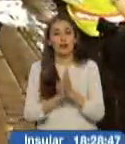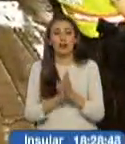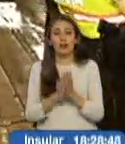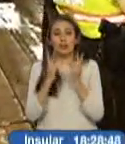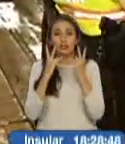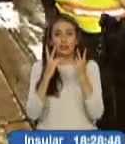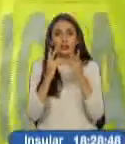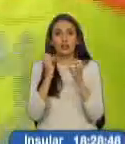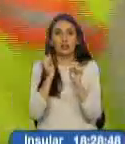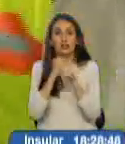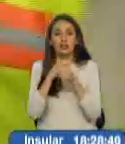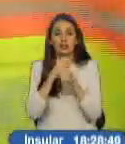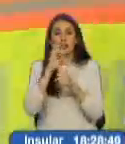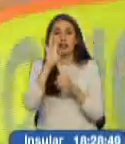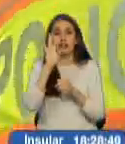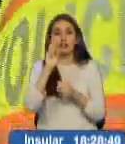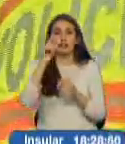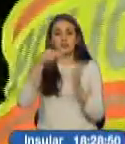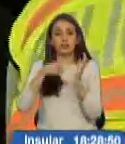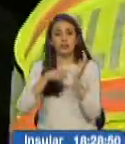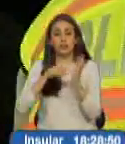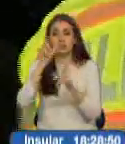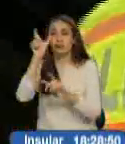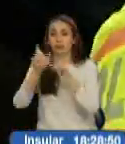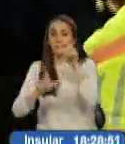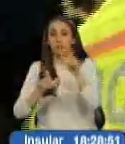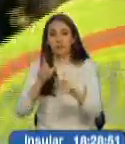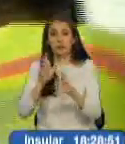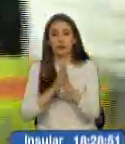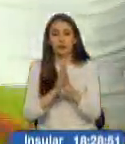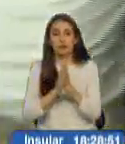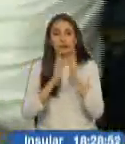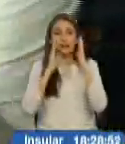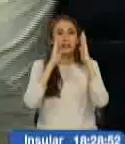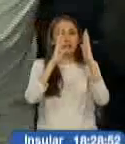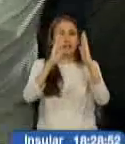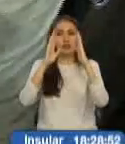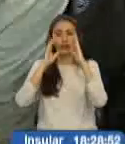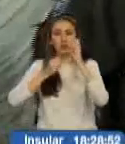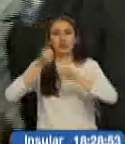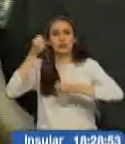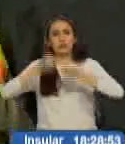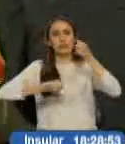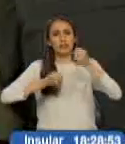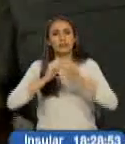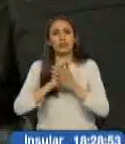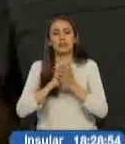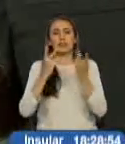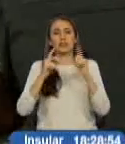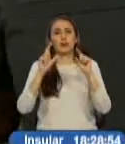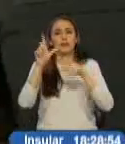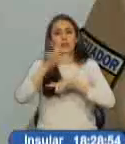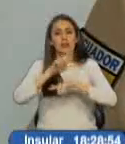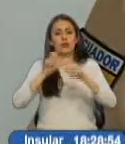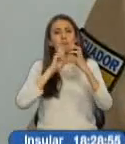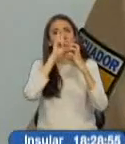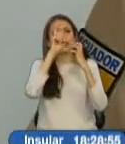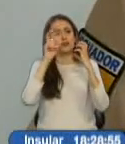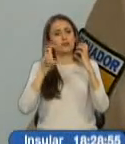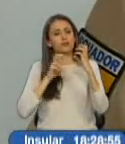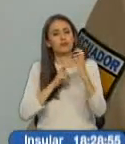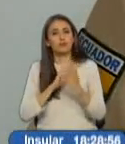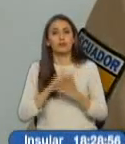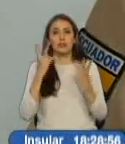Borondón laborarán cerca de 7.000 gendarmes con especial atención en las terminales, centros comerciales y zonas turísticas. El